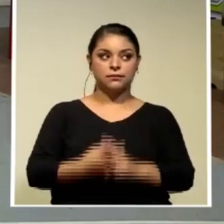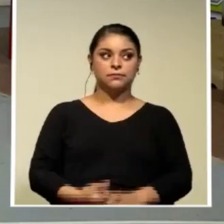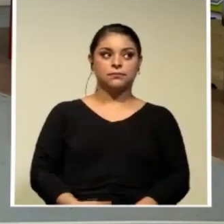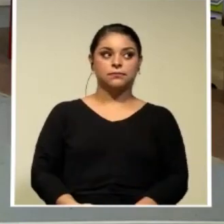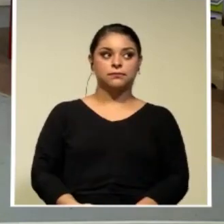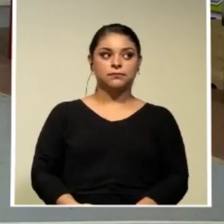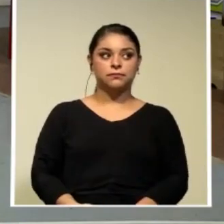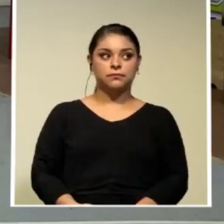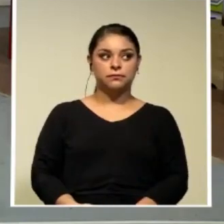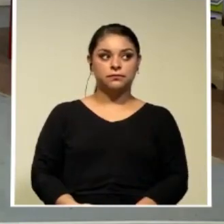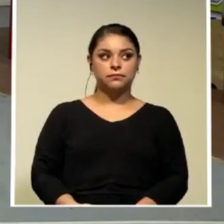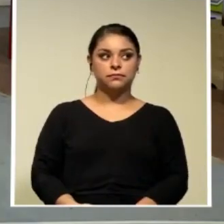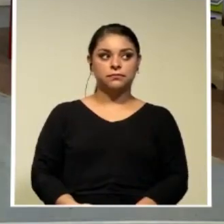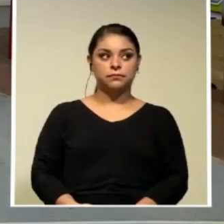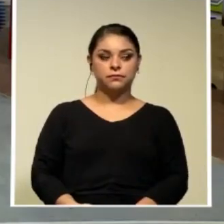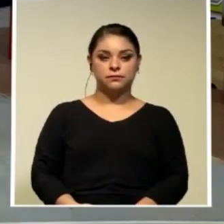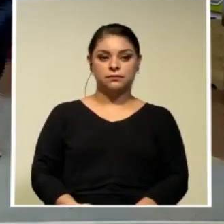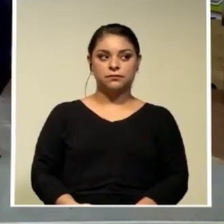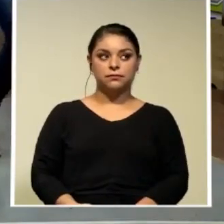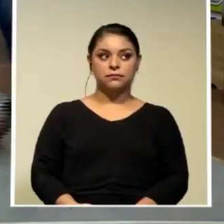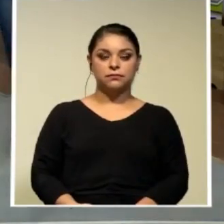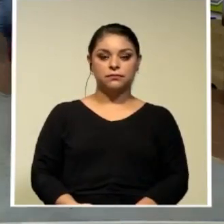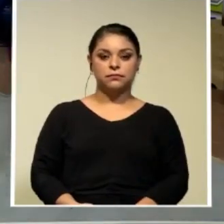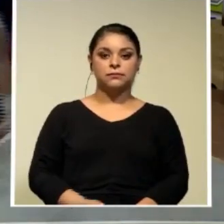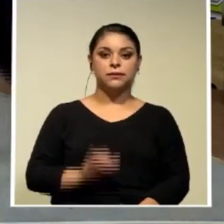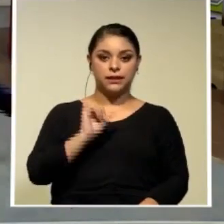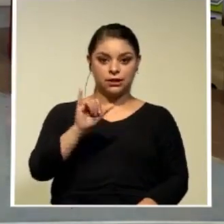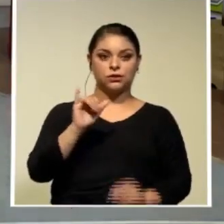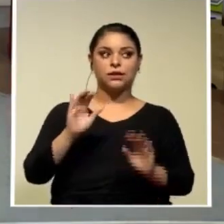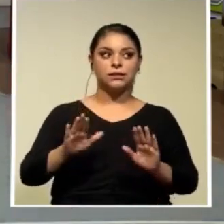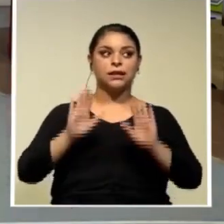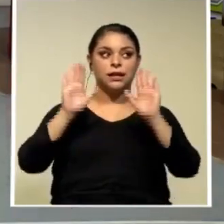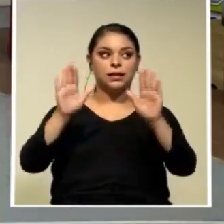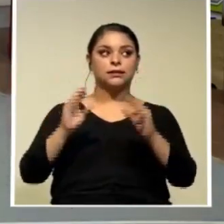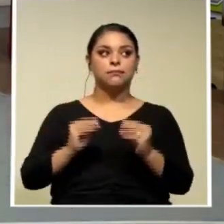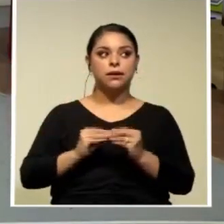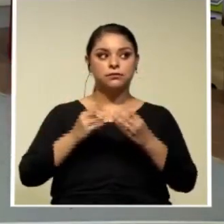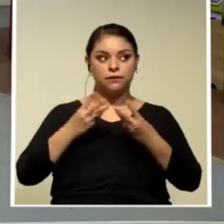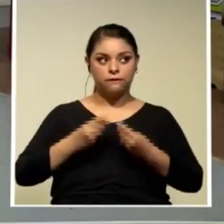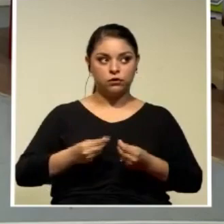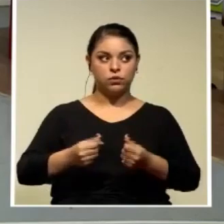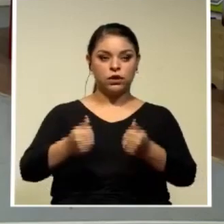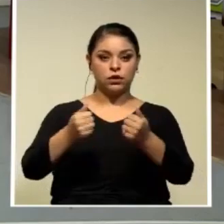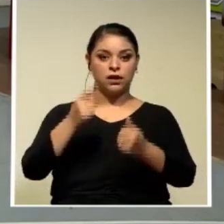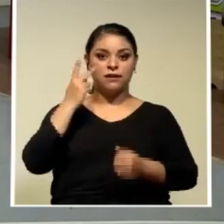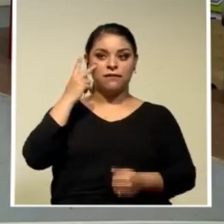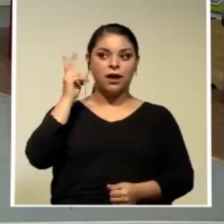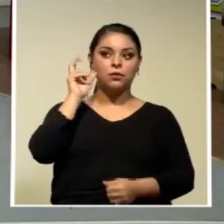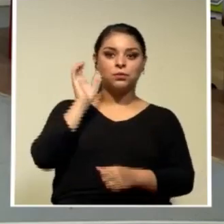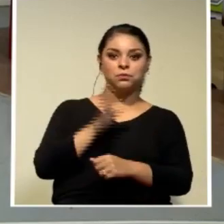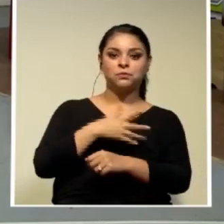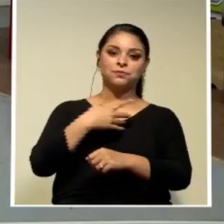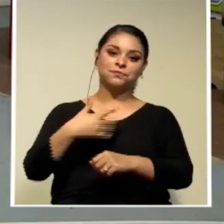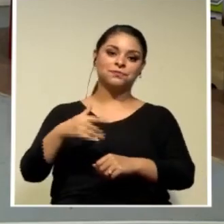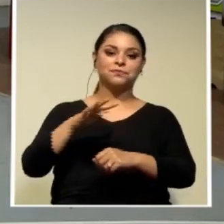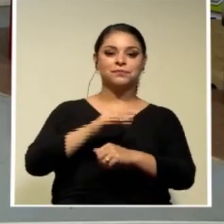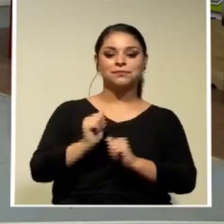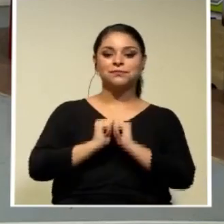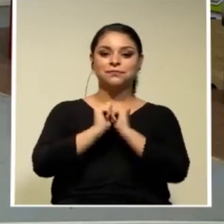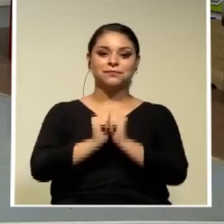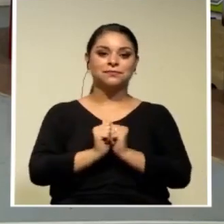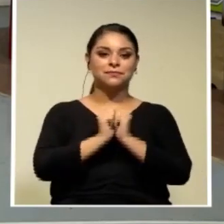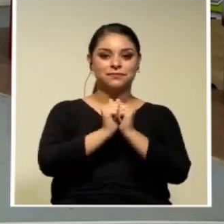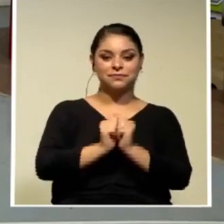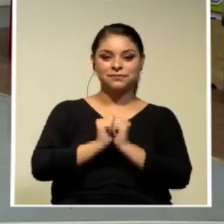voy alternando. Ajá. Excelente. Eso. Y más fluido. Más fluido, entonces lo hace. Oiga más la música. Tararán, tararán.